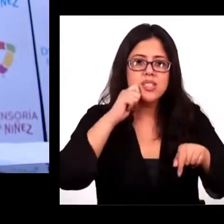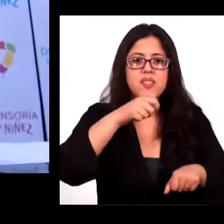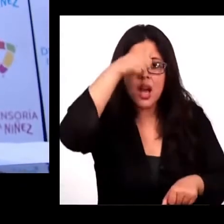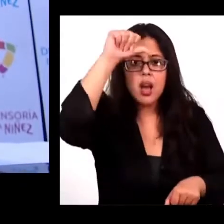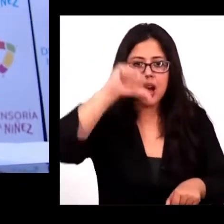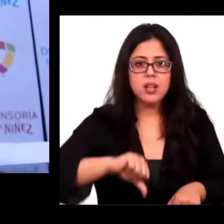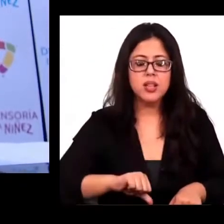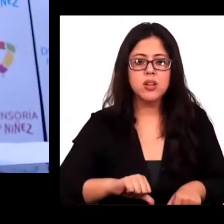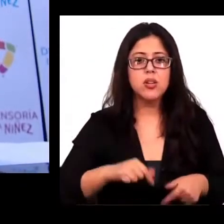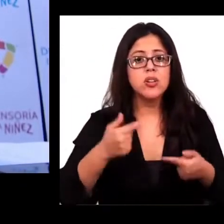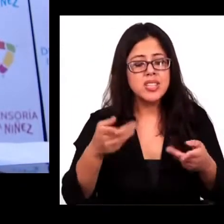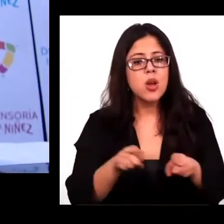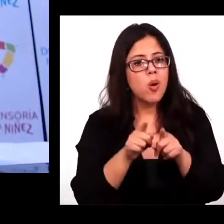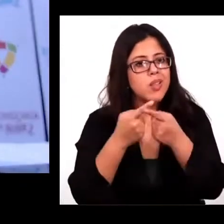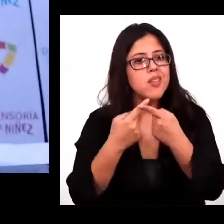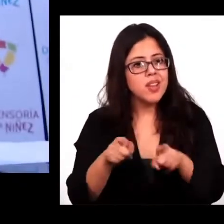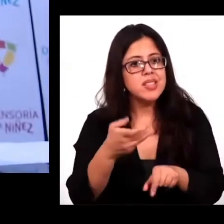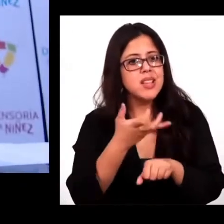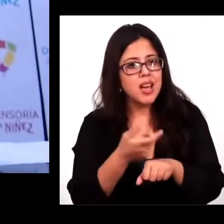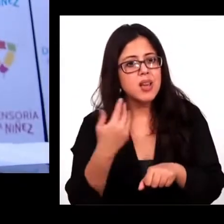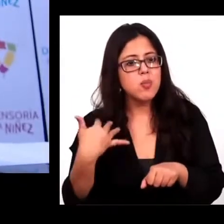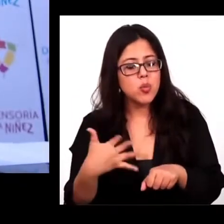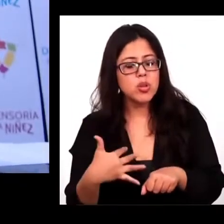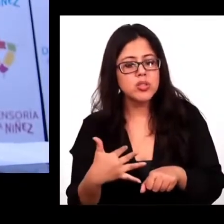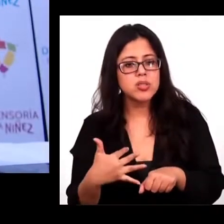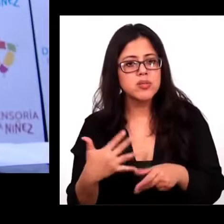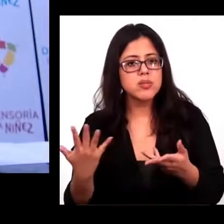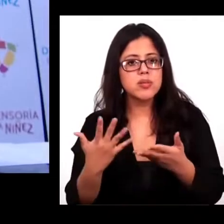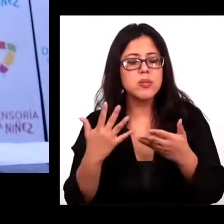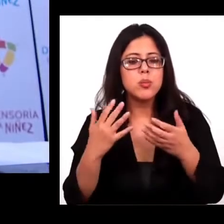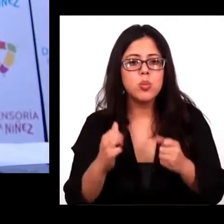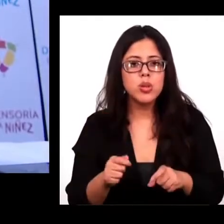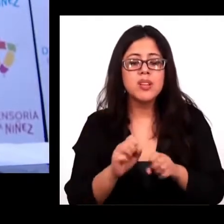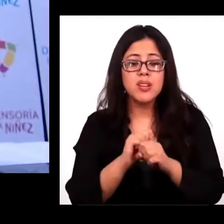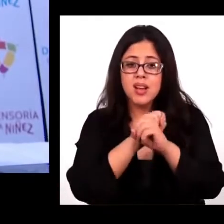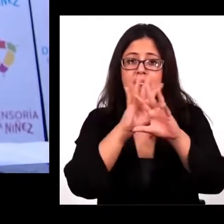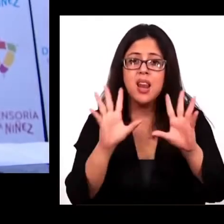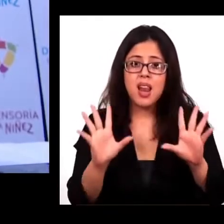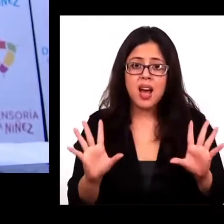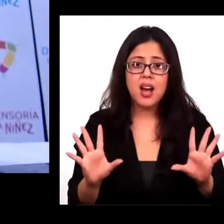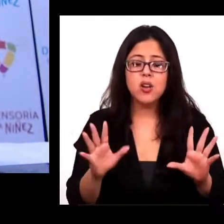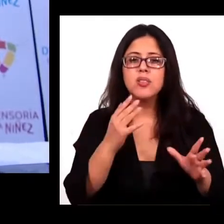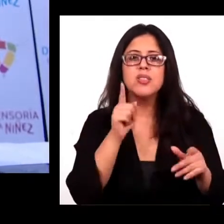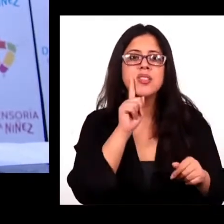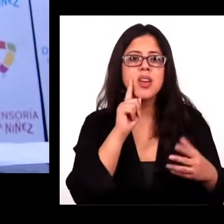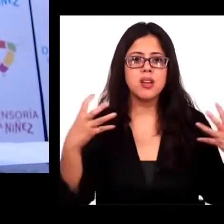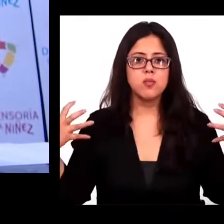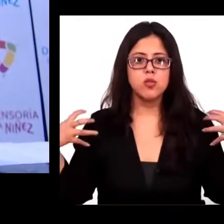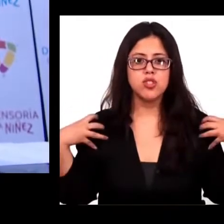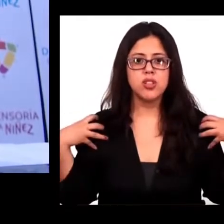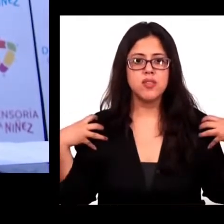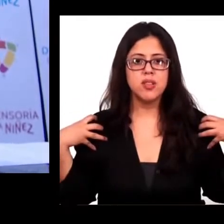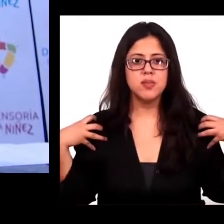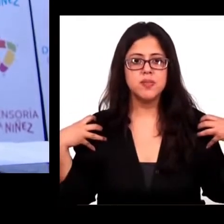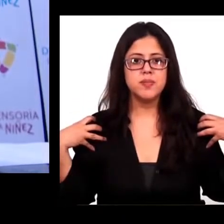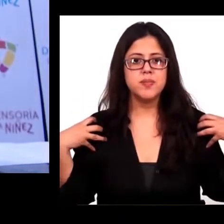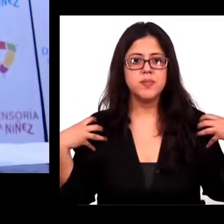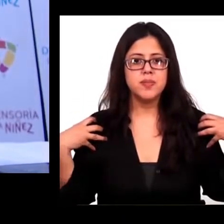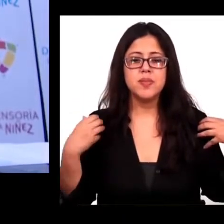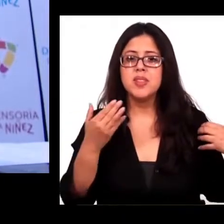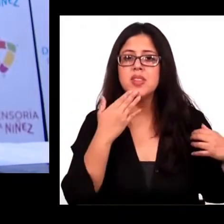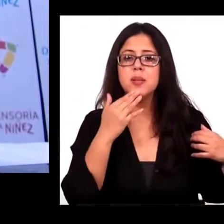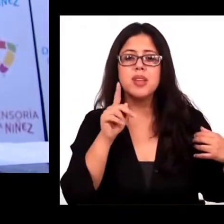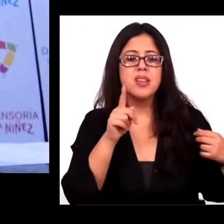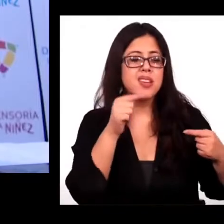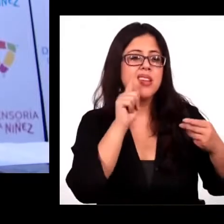hacer bien esa distinción a efectos de poder tener claro dónde están las responsabilidades de quién es el órgano destinado de manera exclusiva